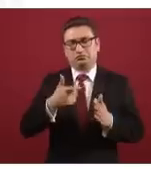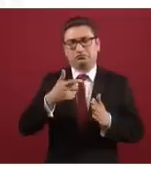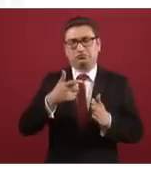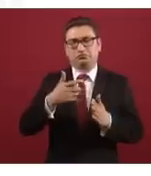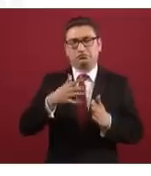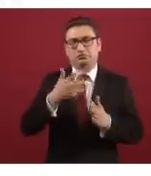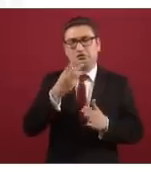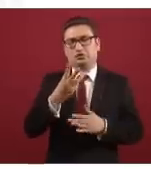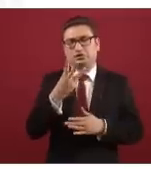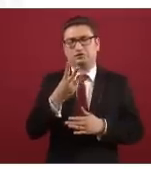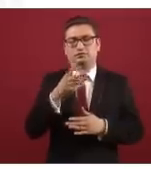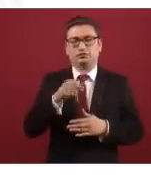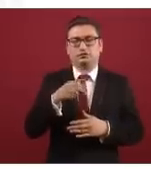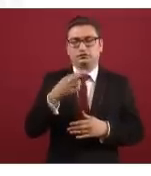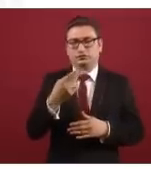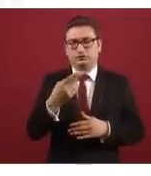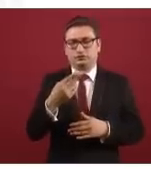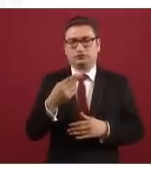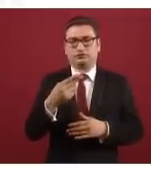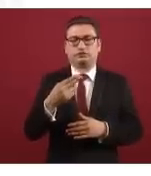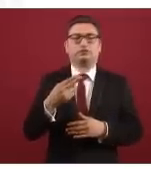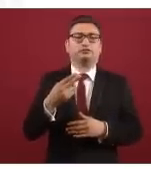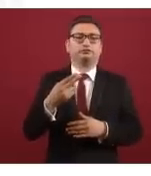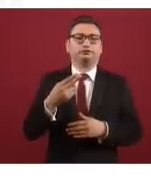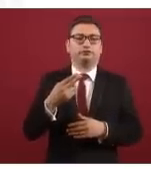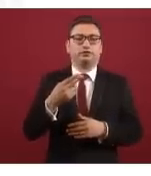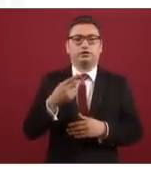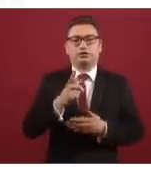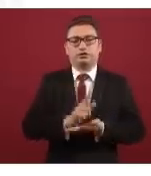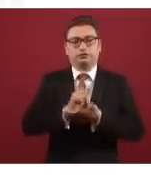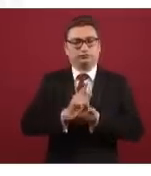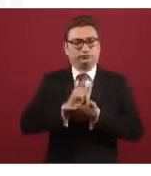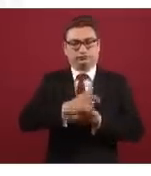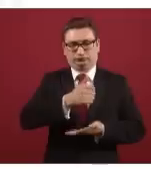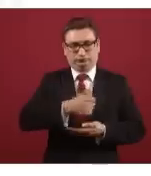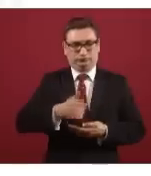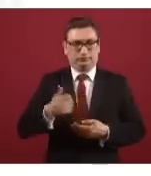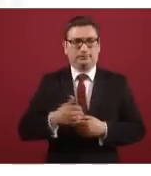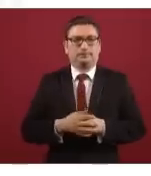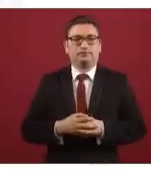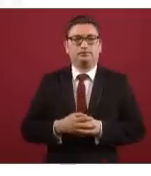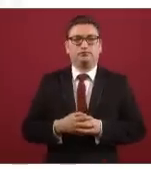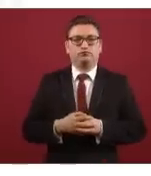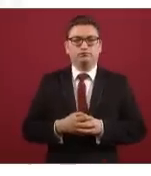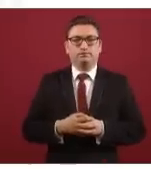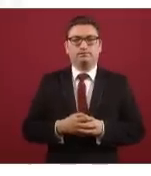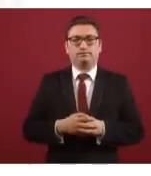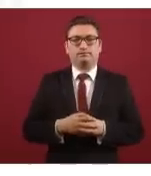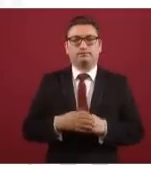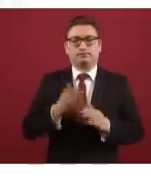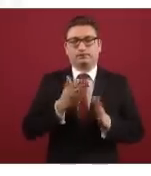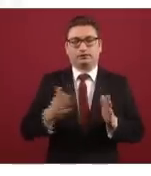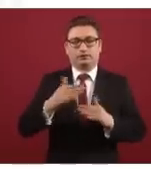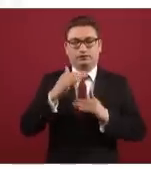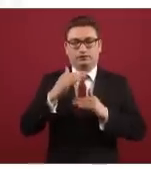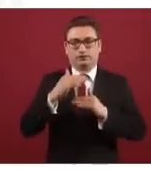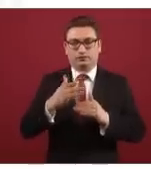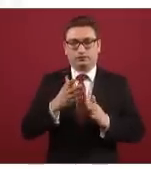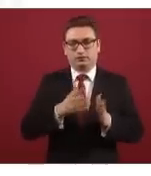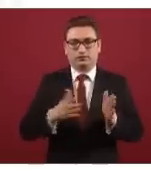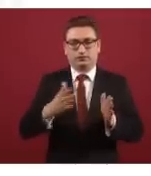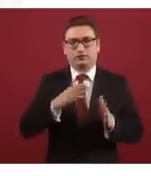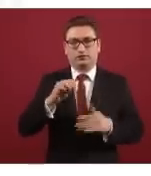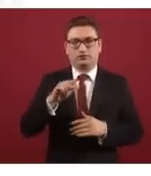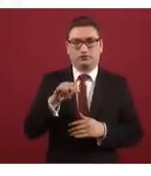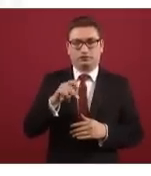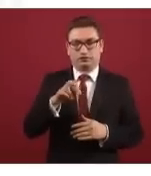325, de 3 pesos 25 centavos por litro. Para el margen sí tuvieron dos ojos los de